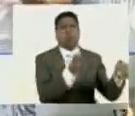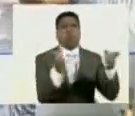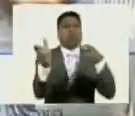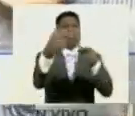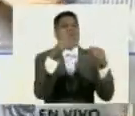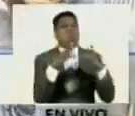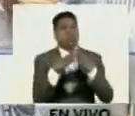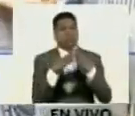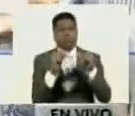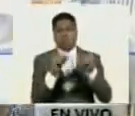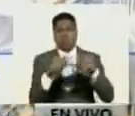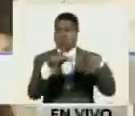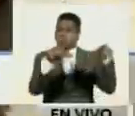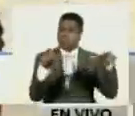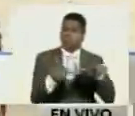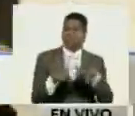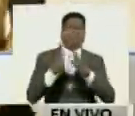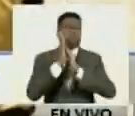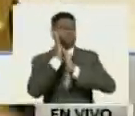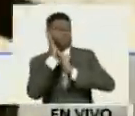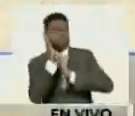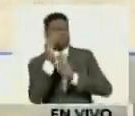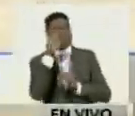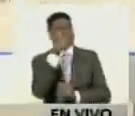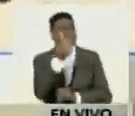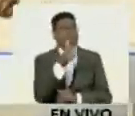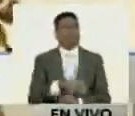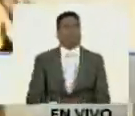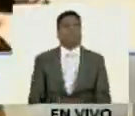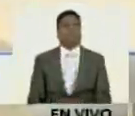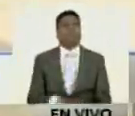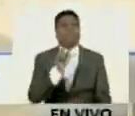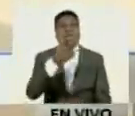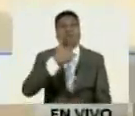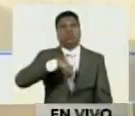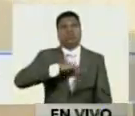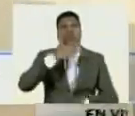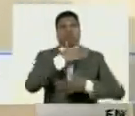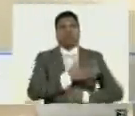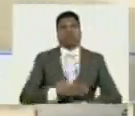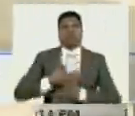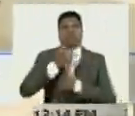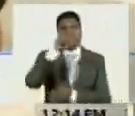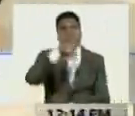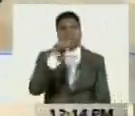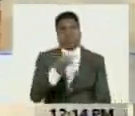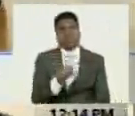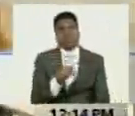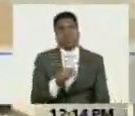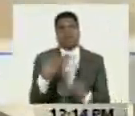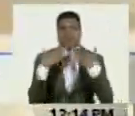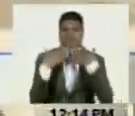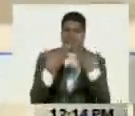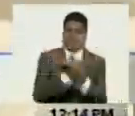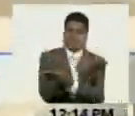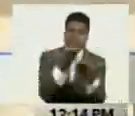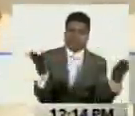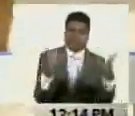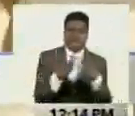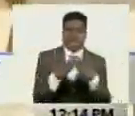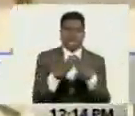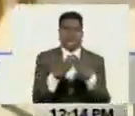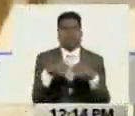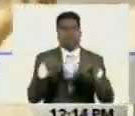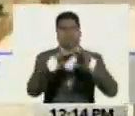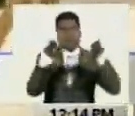los balnearios, está disfrutando y por eso es que nosotros también vamos a estar disfrutando desde acá. Queremos agradecer, bueno, a toda la mesa